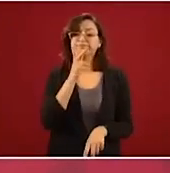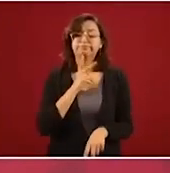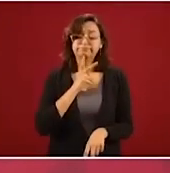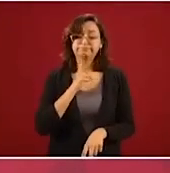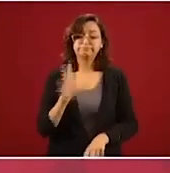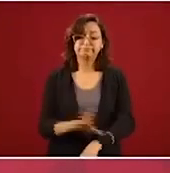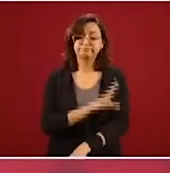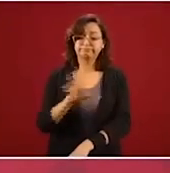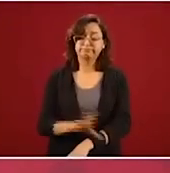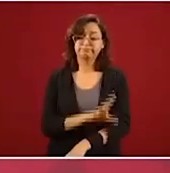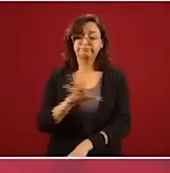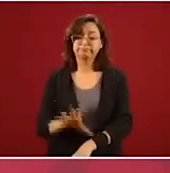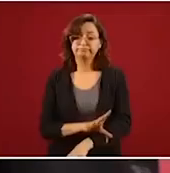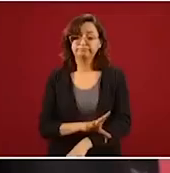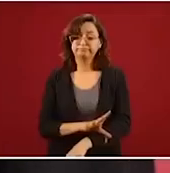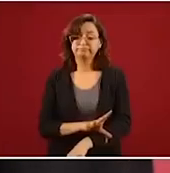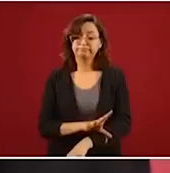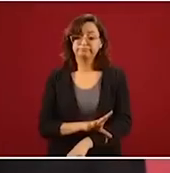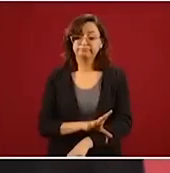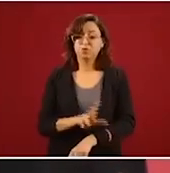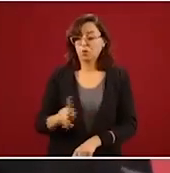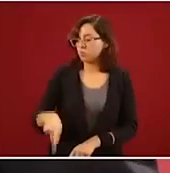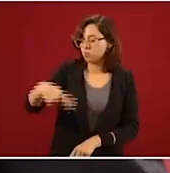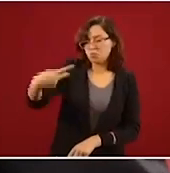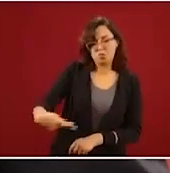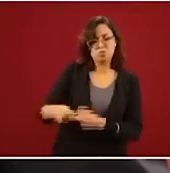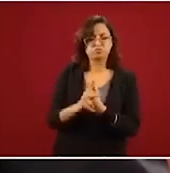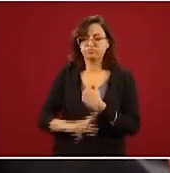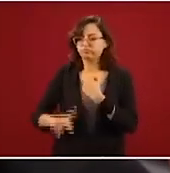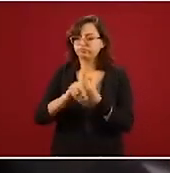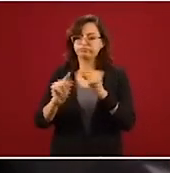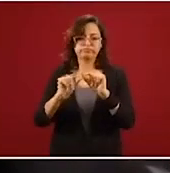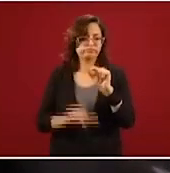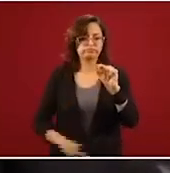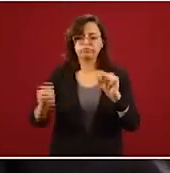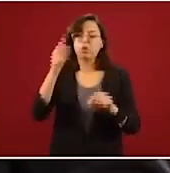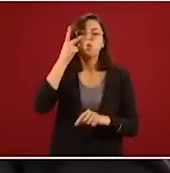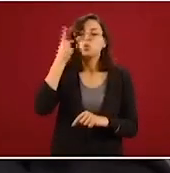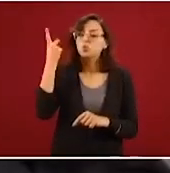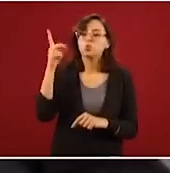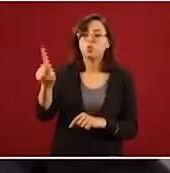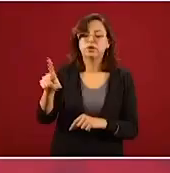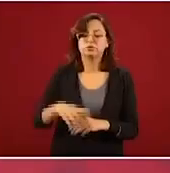recursos energéticos son de la nación mexicana.